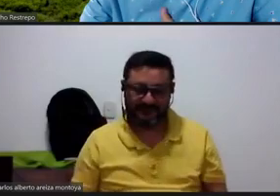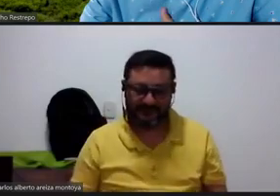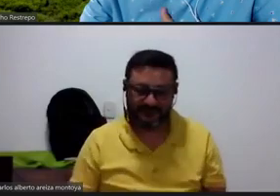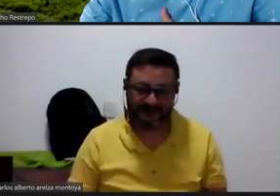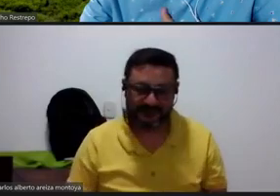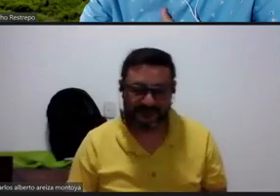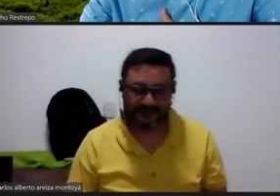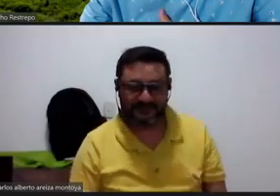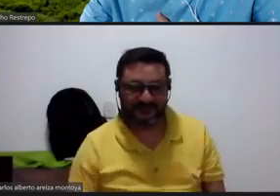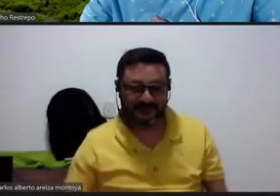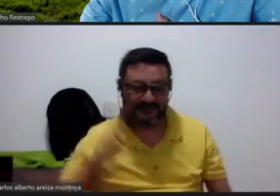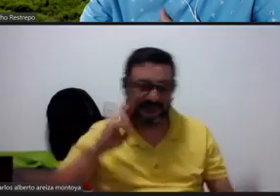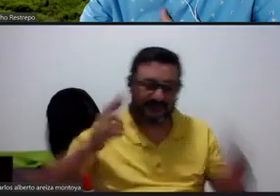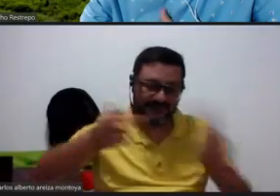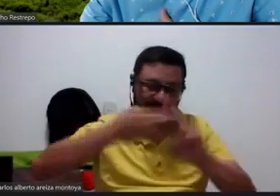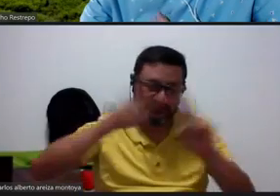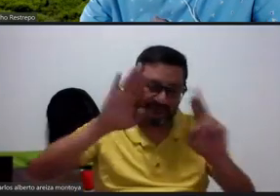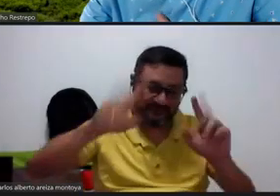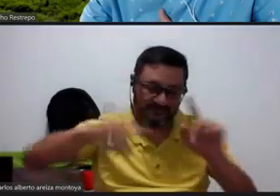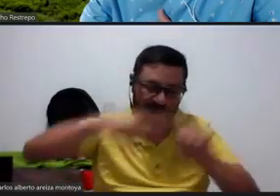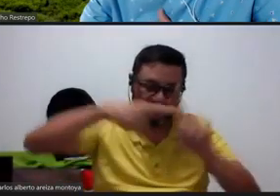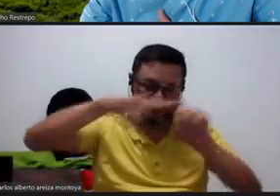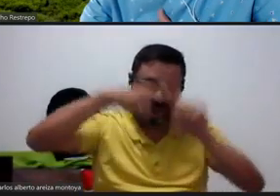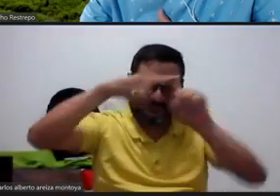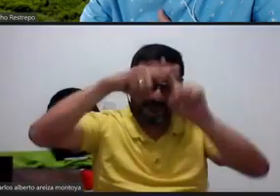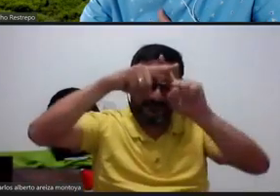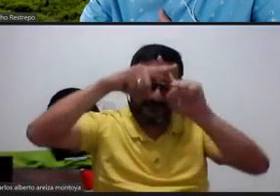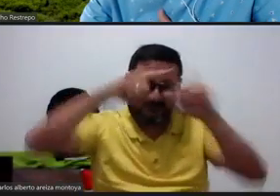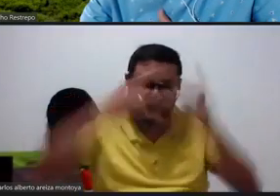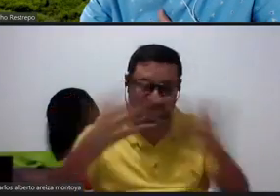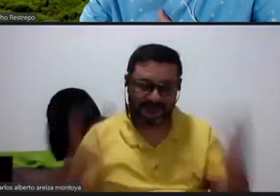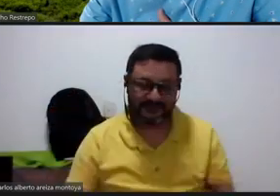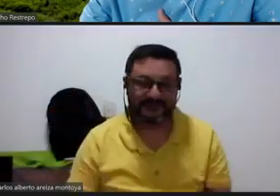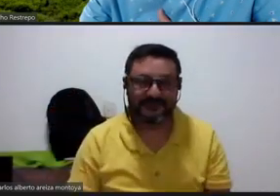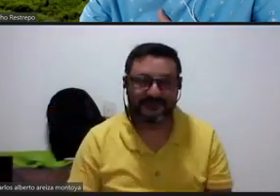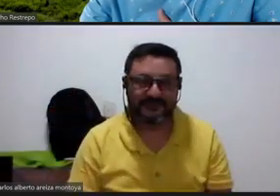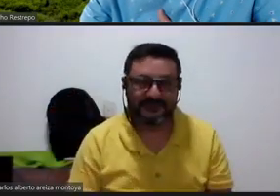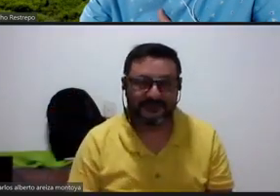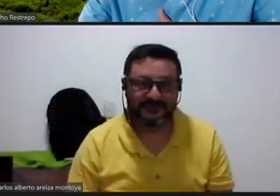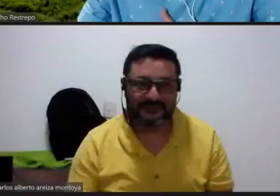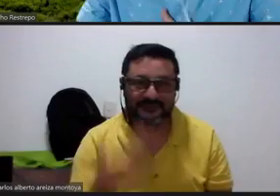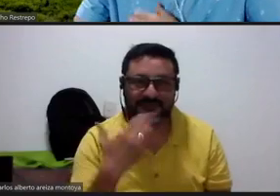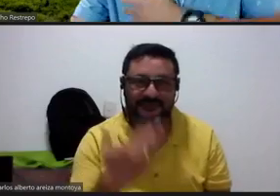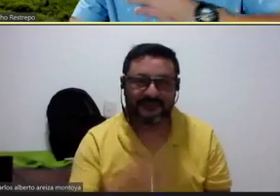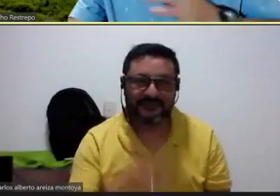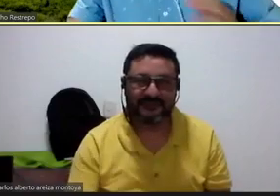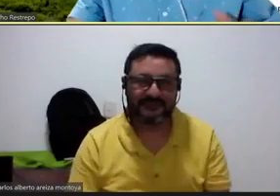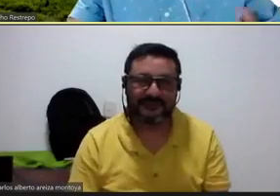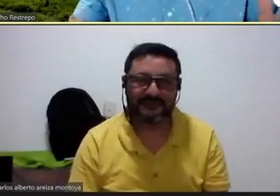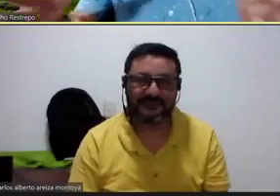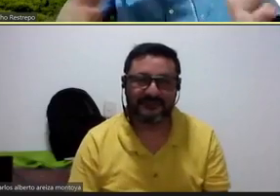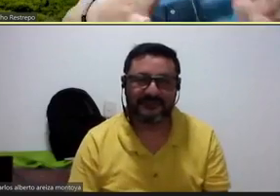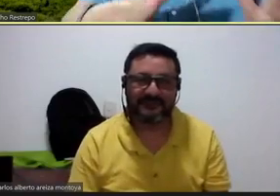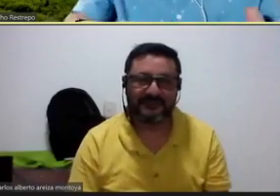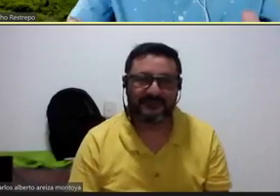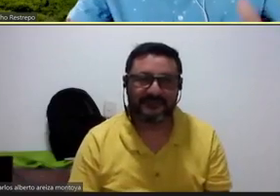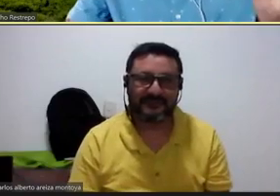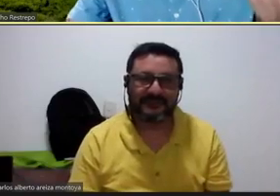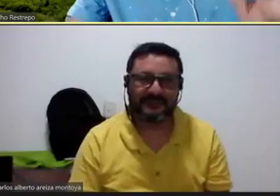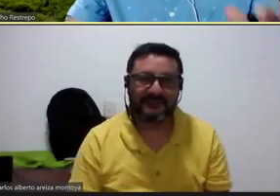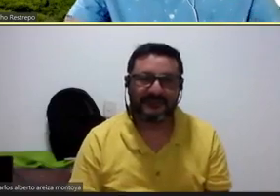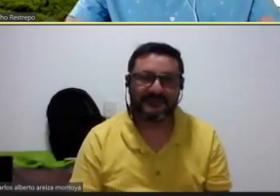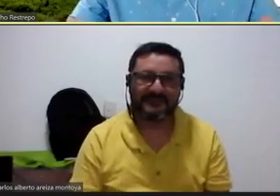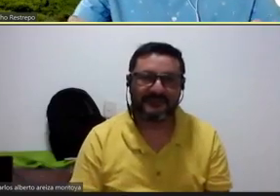buenos referentes en una sociedad realmente puede inspirar a un cambio. Entonces, gracias por el espacio. Bueno, nos vamos, lo vamos a aprender otra